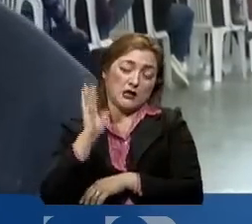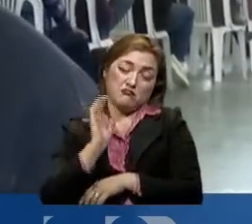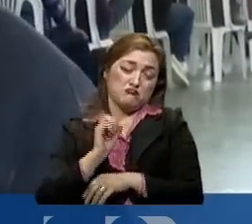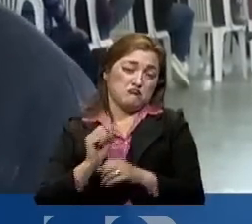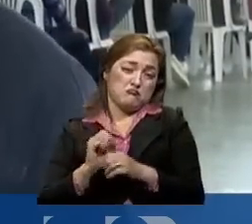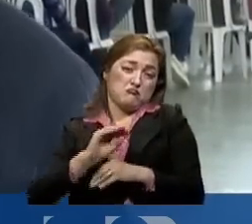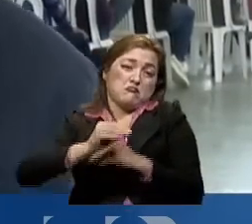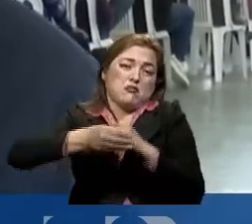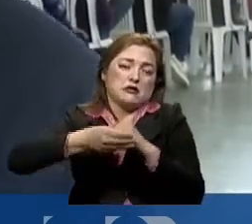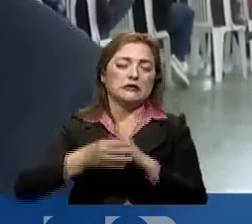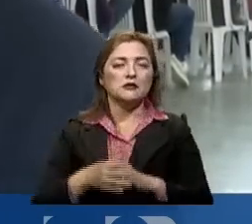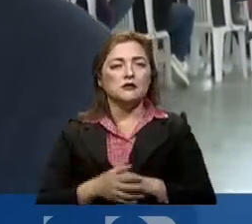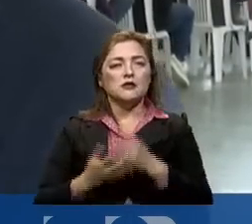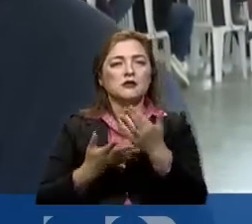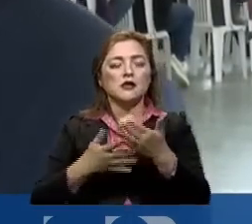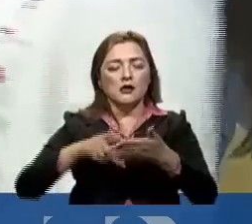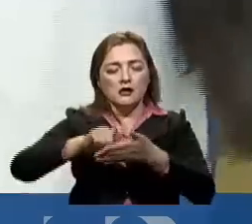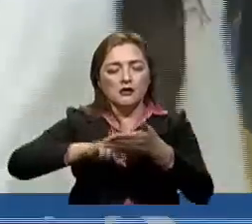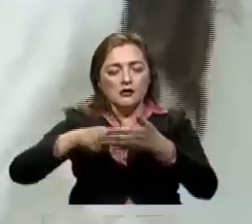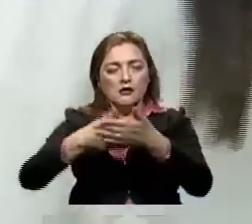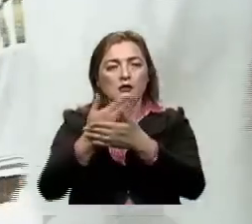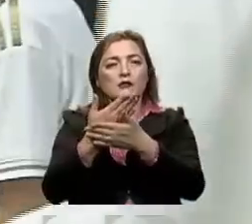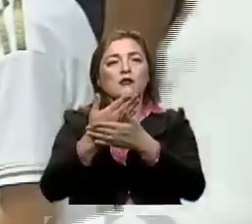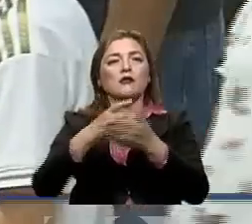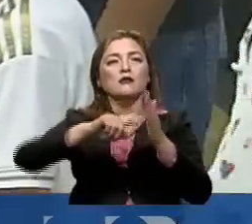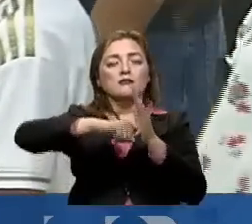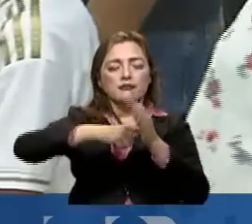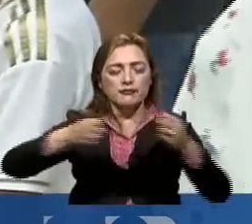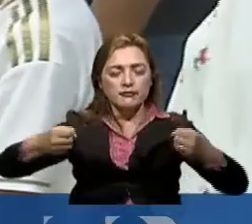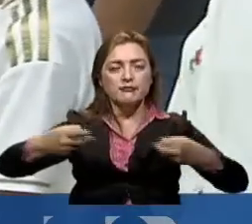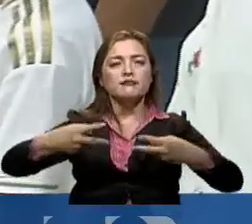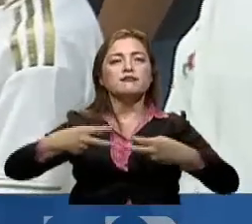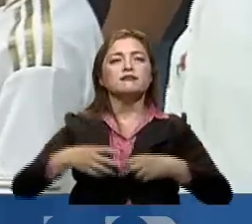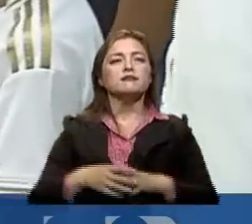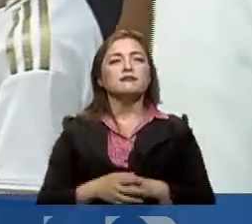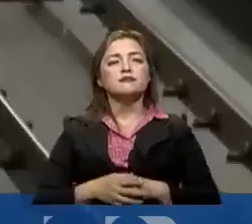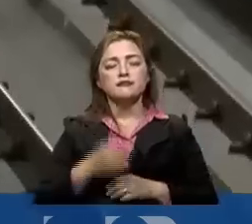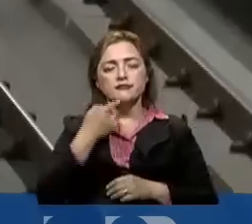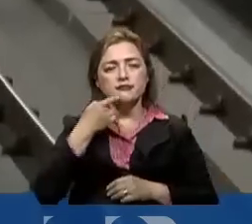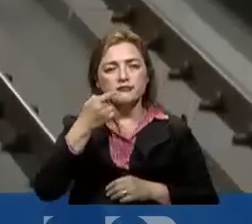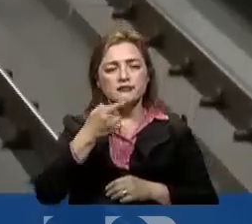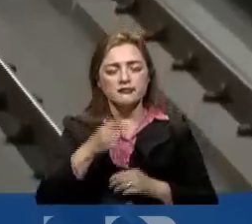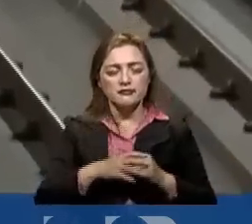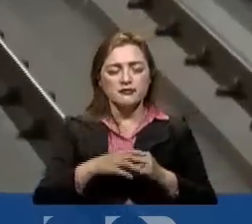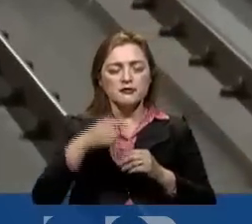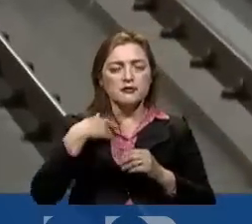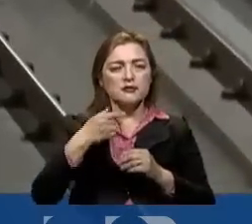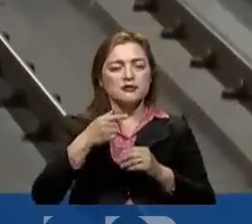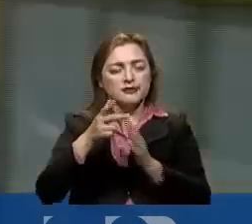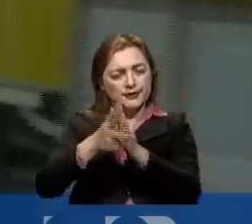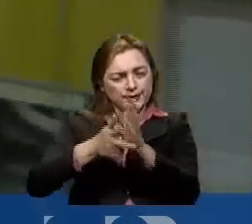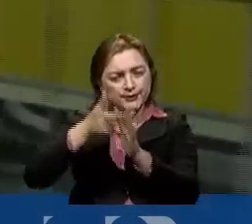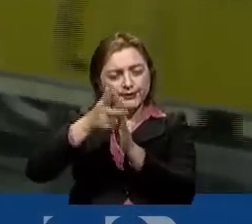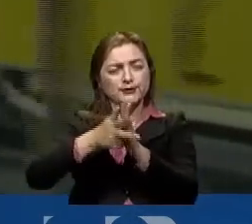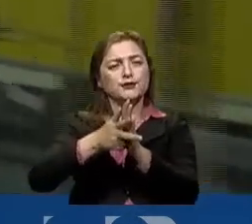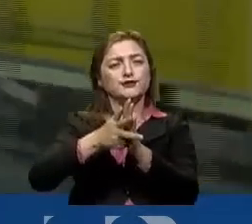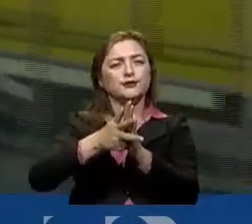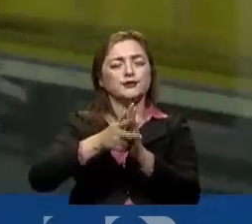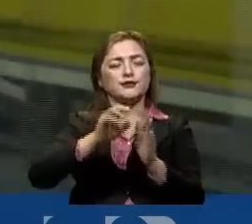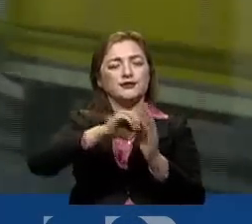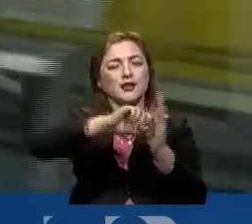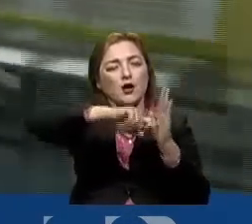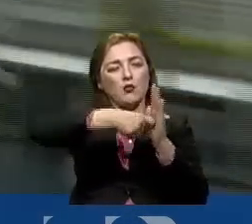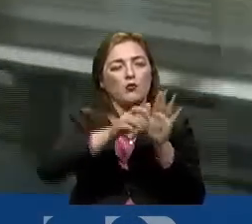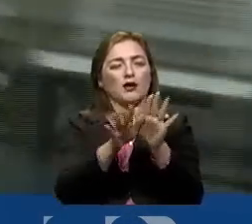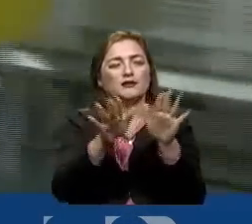momento de la contratación del nuevo seguro. Sin embargo, Carrasco explica que en el caso de incluir el seguro de trenes e infraestructura en la